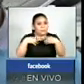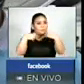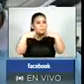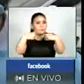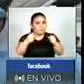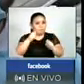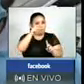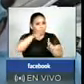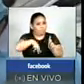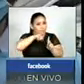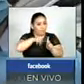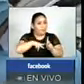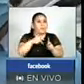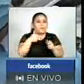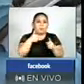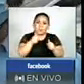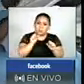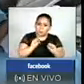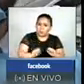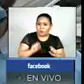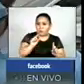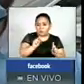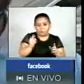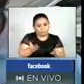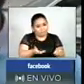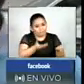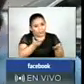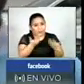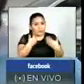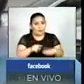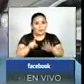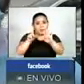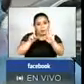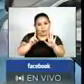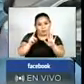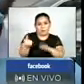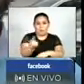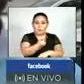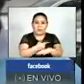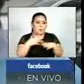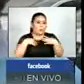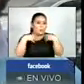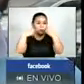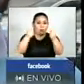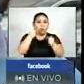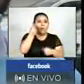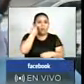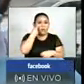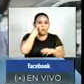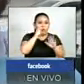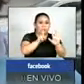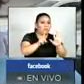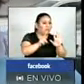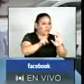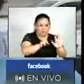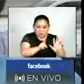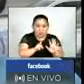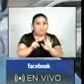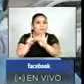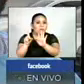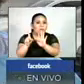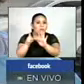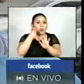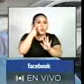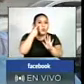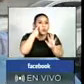su condición y decidimos dar esa noticia de 6 recuperados más. Estos son pacientes que se dirigen a cumplir